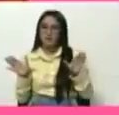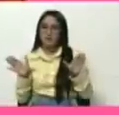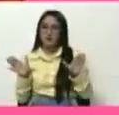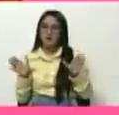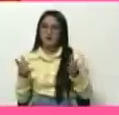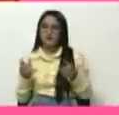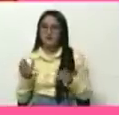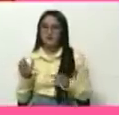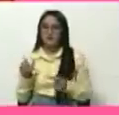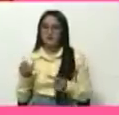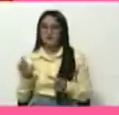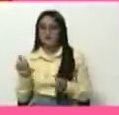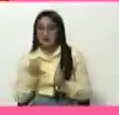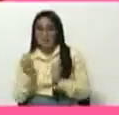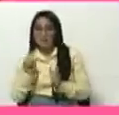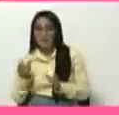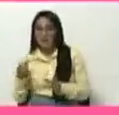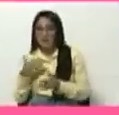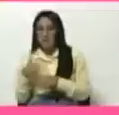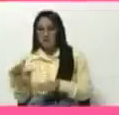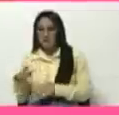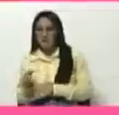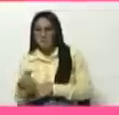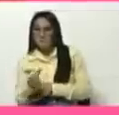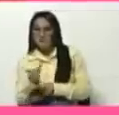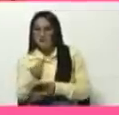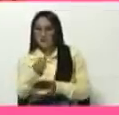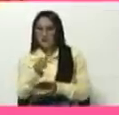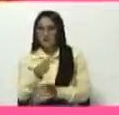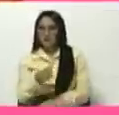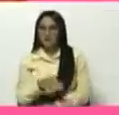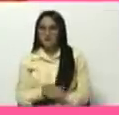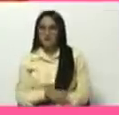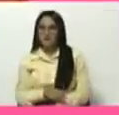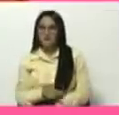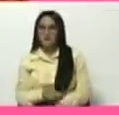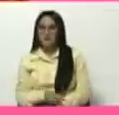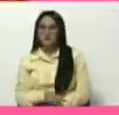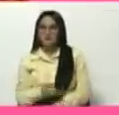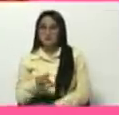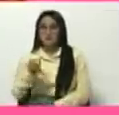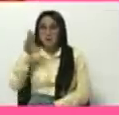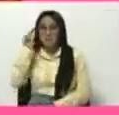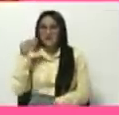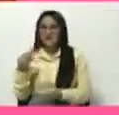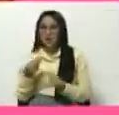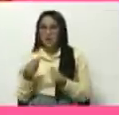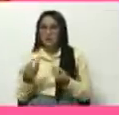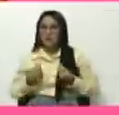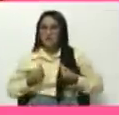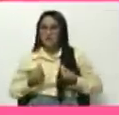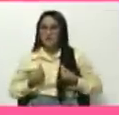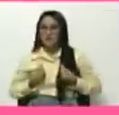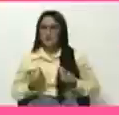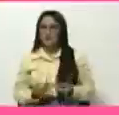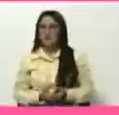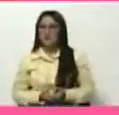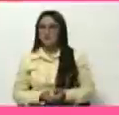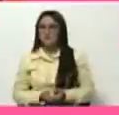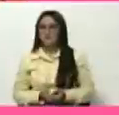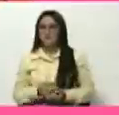la serpiente. Se va aprendiendo con la vida. A ver